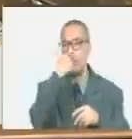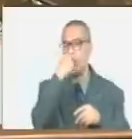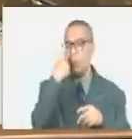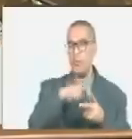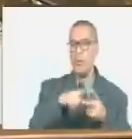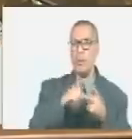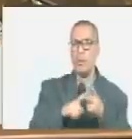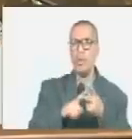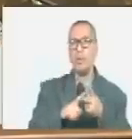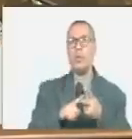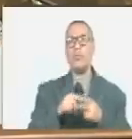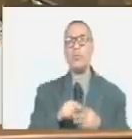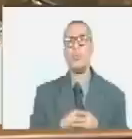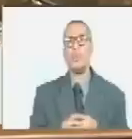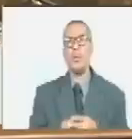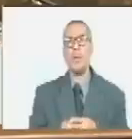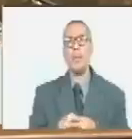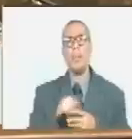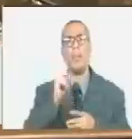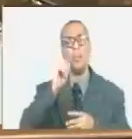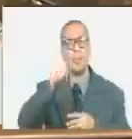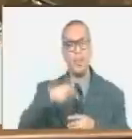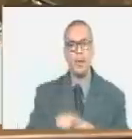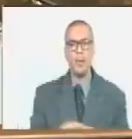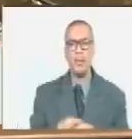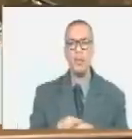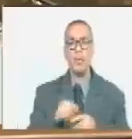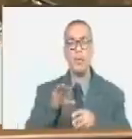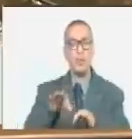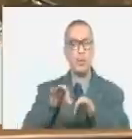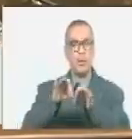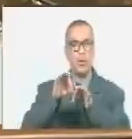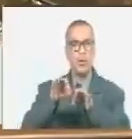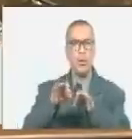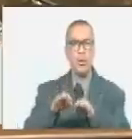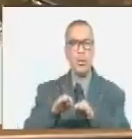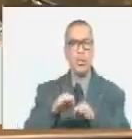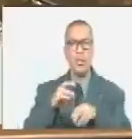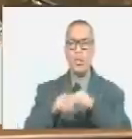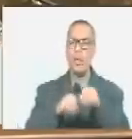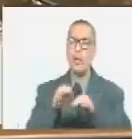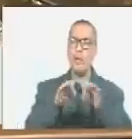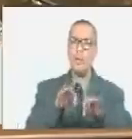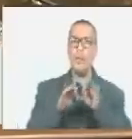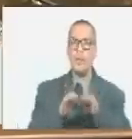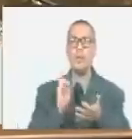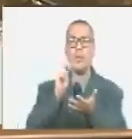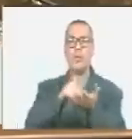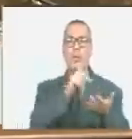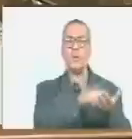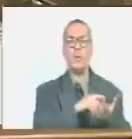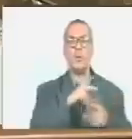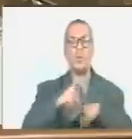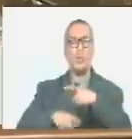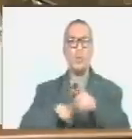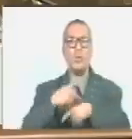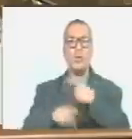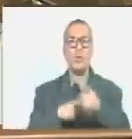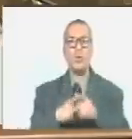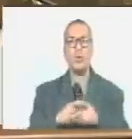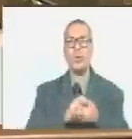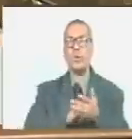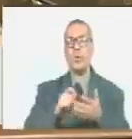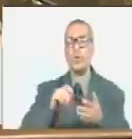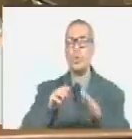psicotrópicas y estupefacientes, así como de las dependencias especializadas que participan en el proceso de extinción